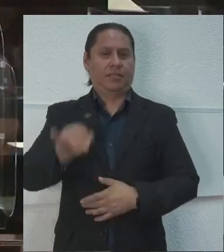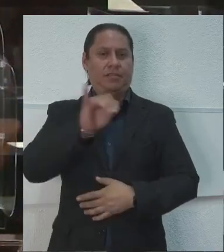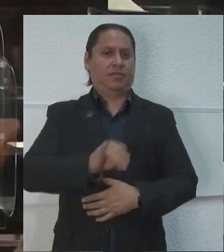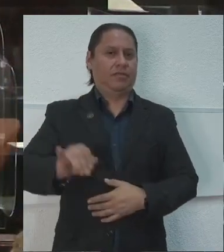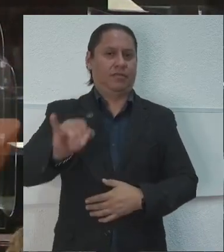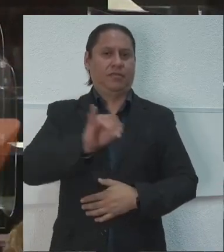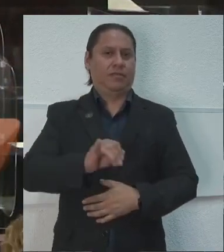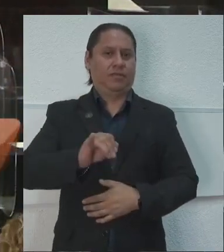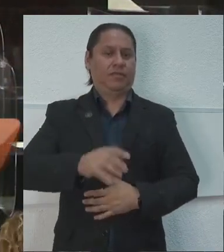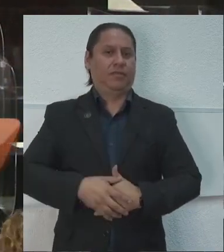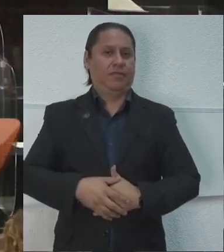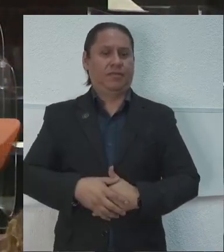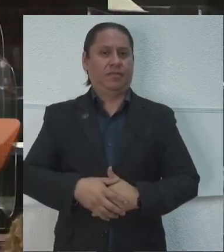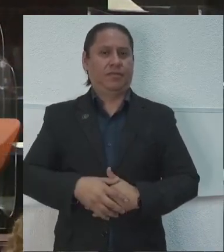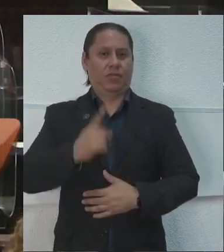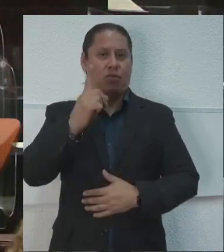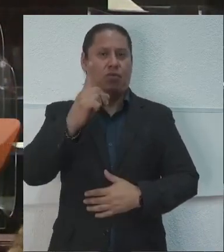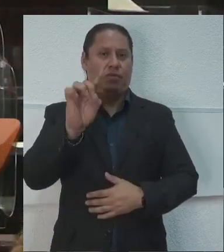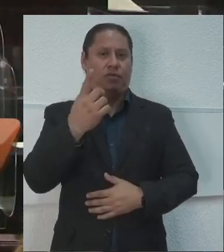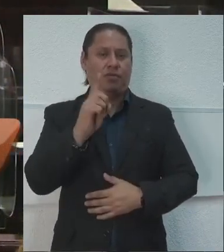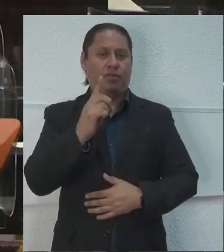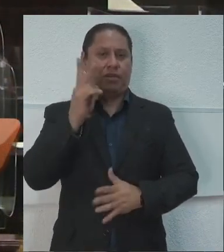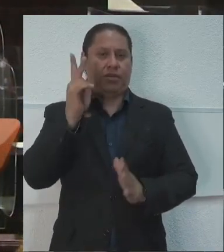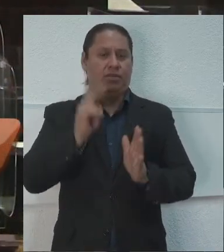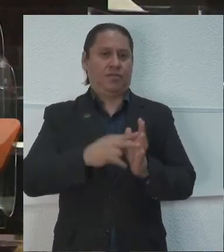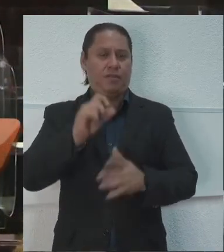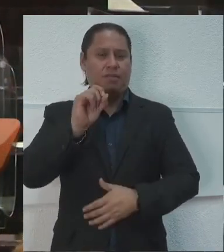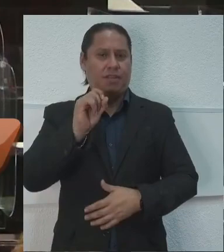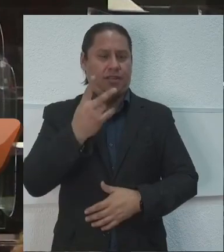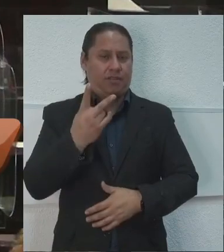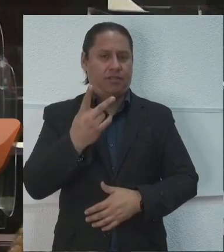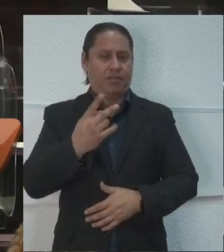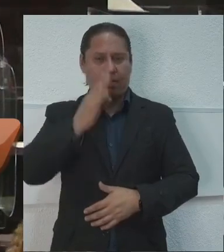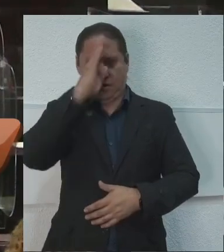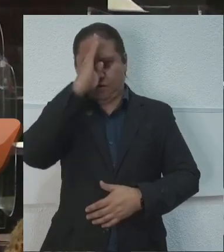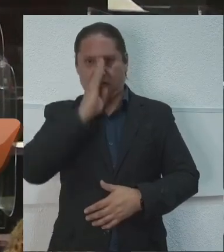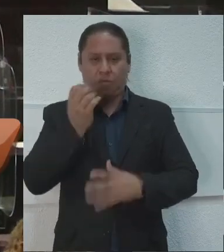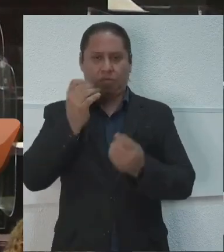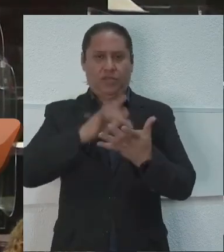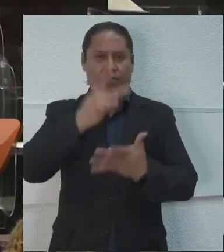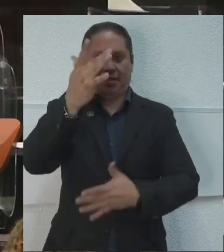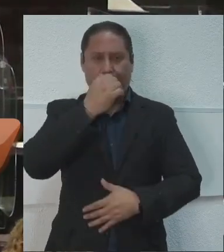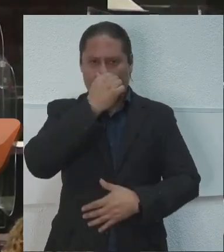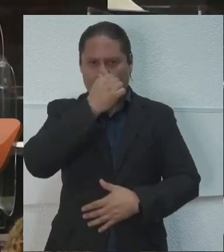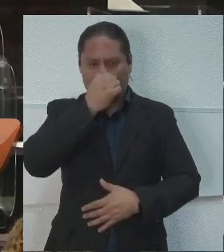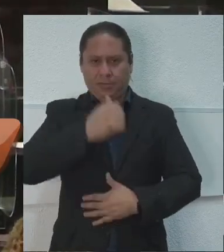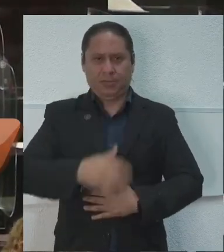jueves 1 de diciembre de 2022 a las 12 horas.